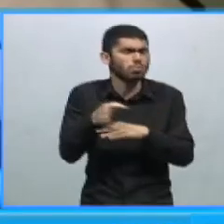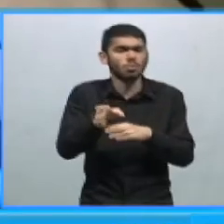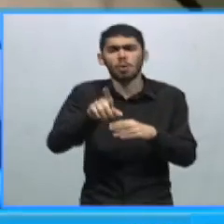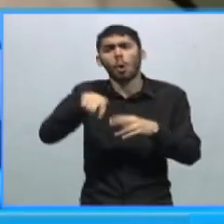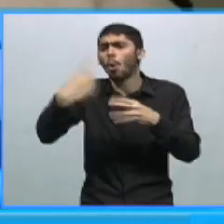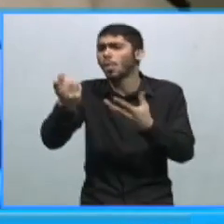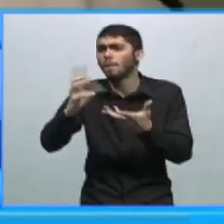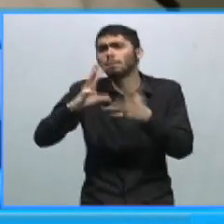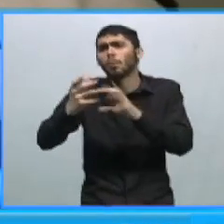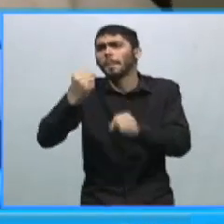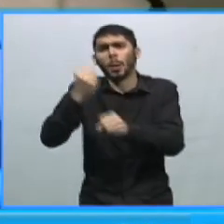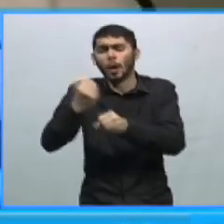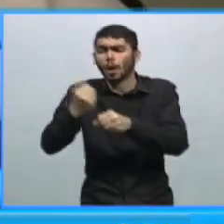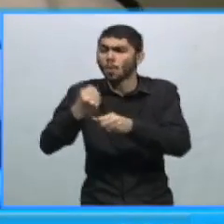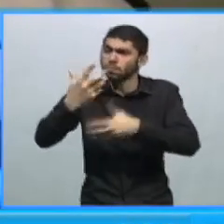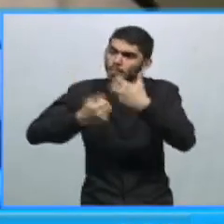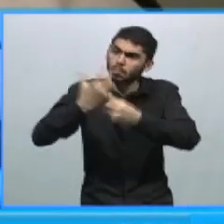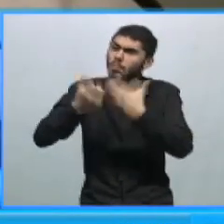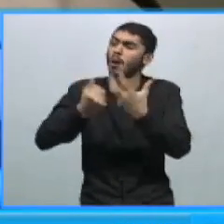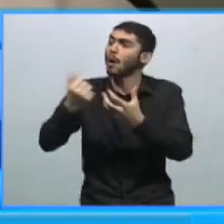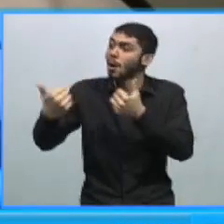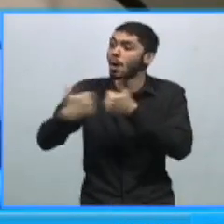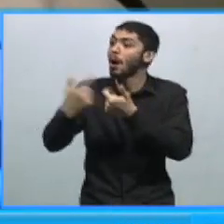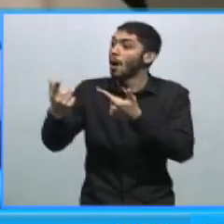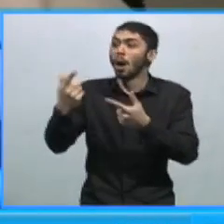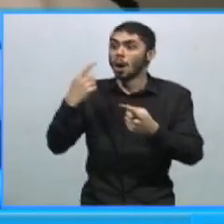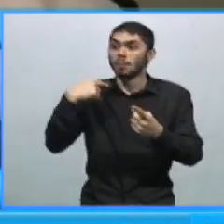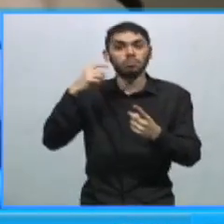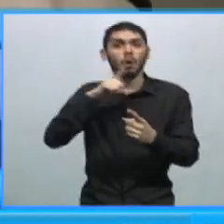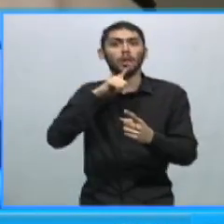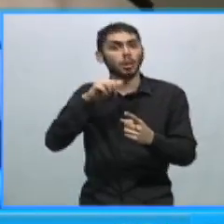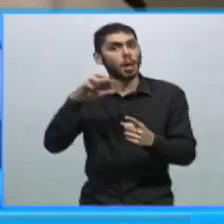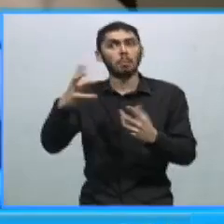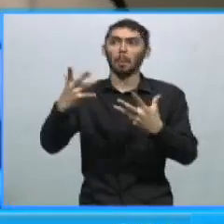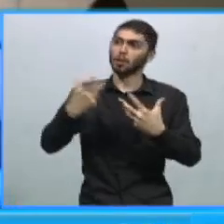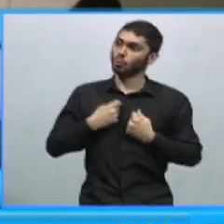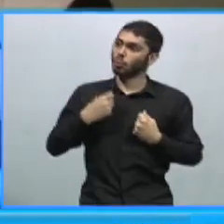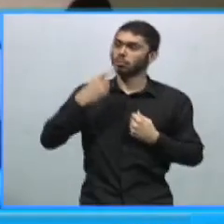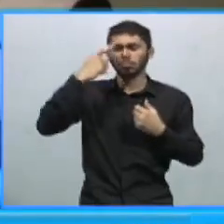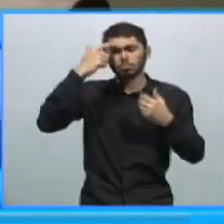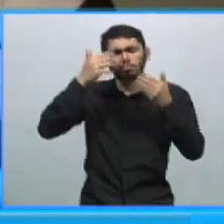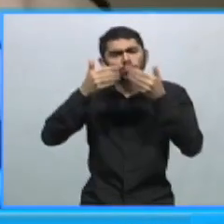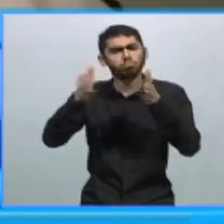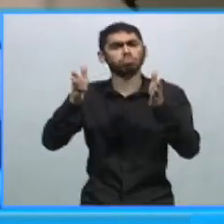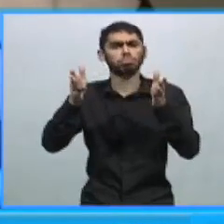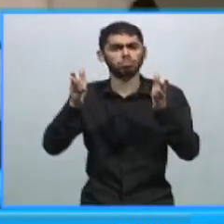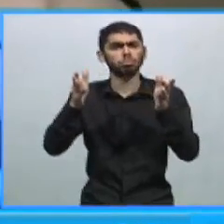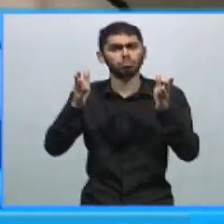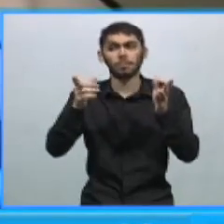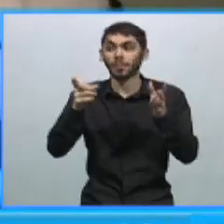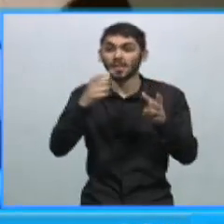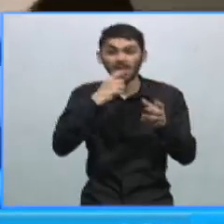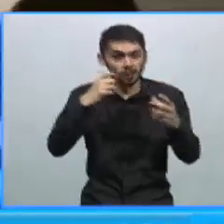totalmente diferente y que venga y que nos diga que el T le sirvió y le ayudó y le abrió la cabeza y le aportó un granito de arena eso me